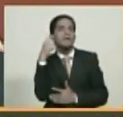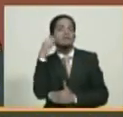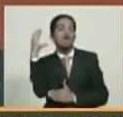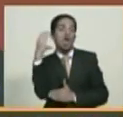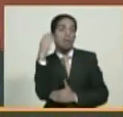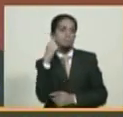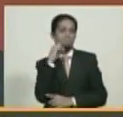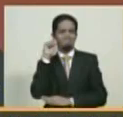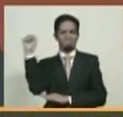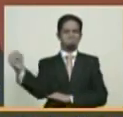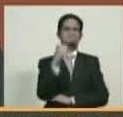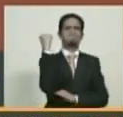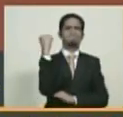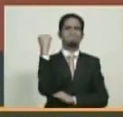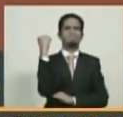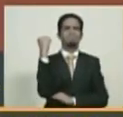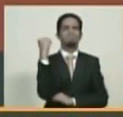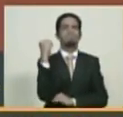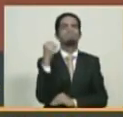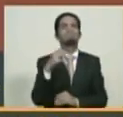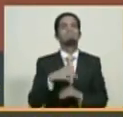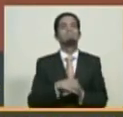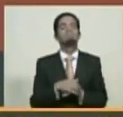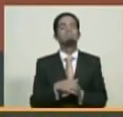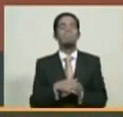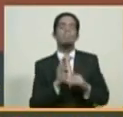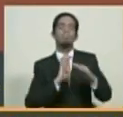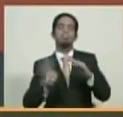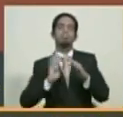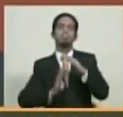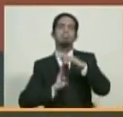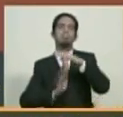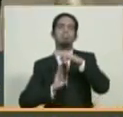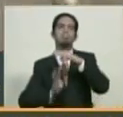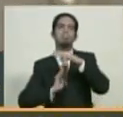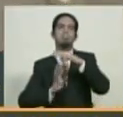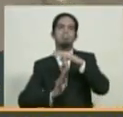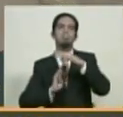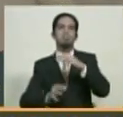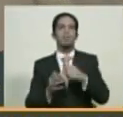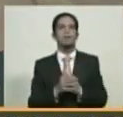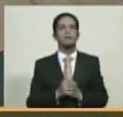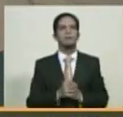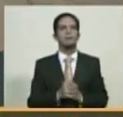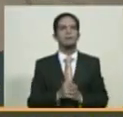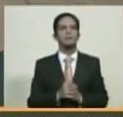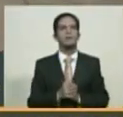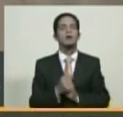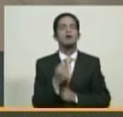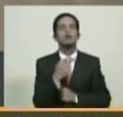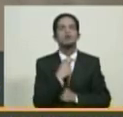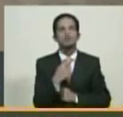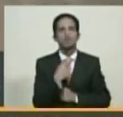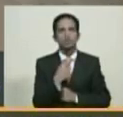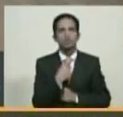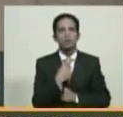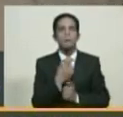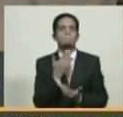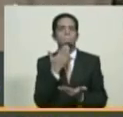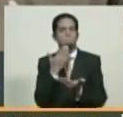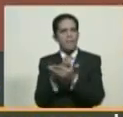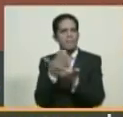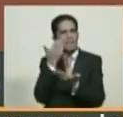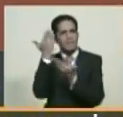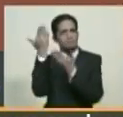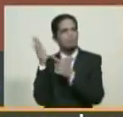no solamente en desplazados internos, sino también en flujo migratorio. Yo quiero pedir un video del